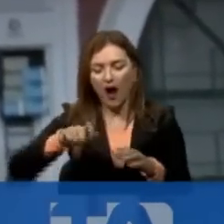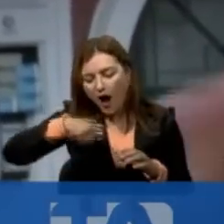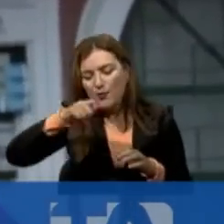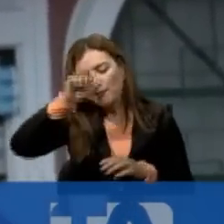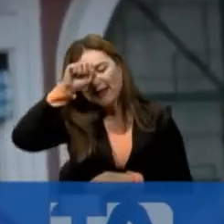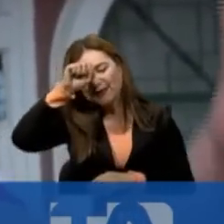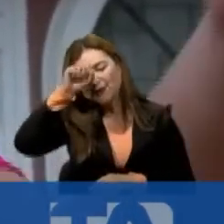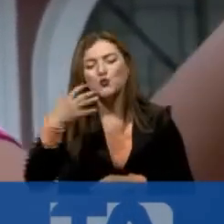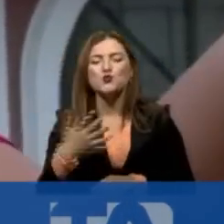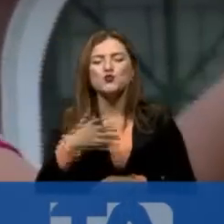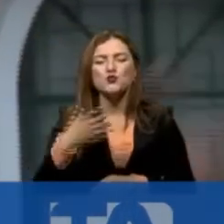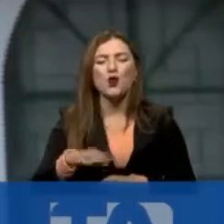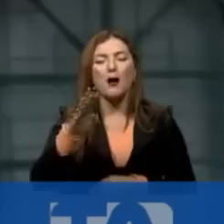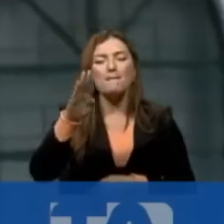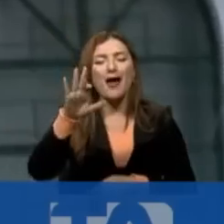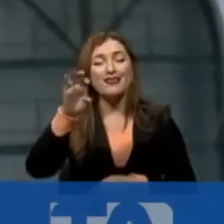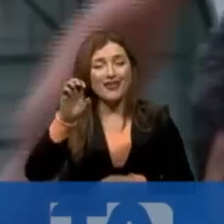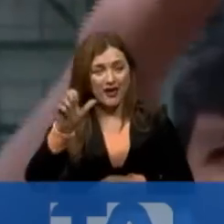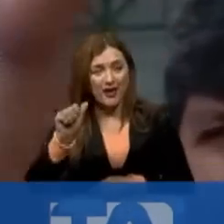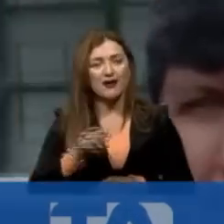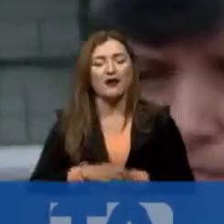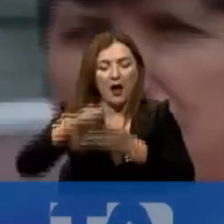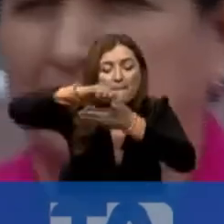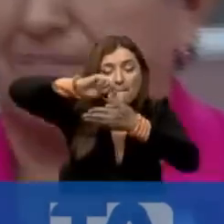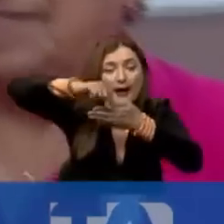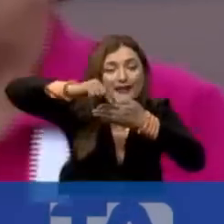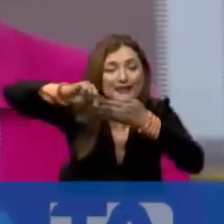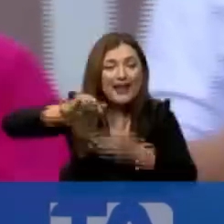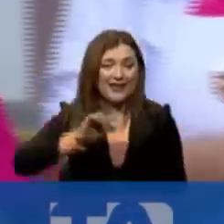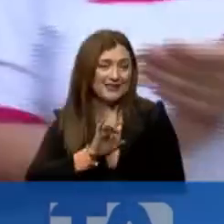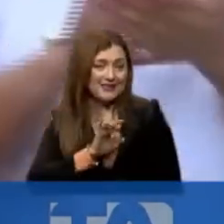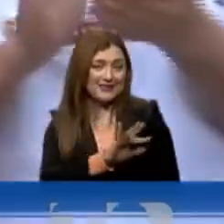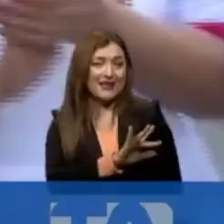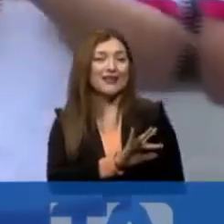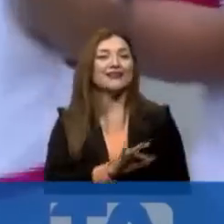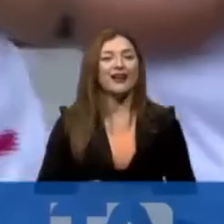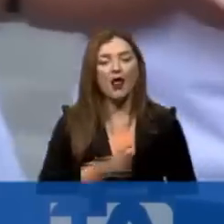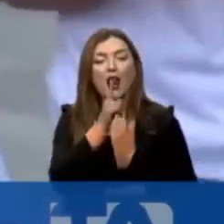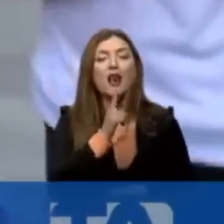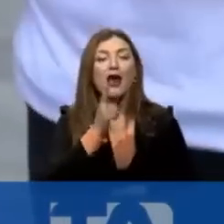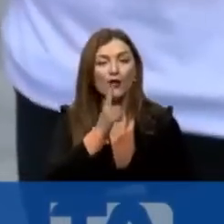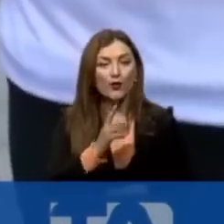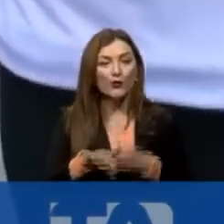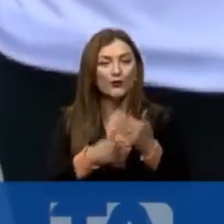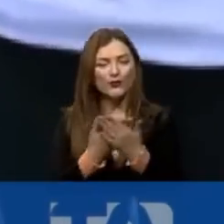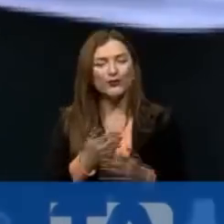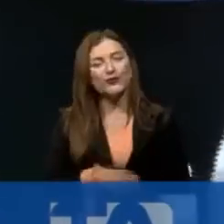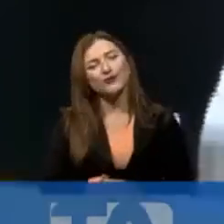de Pomasqui, como son La Batea, las empanadas chilenas de Joaquín, los helados de paila que son muy tradicionales y cómo no,